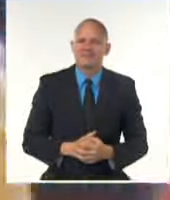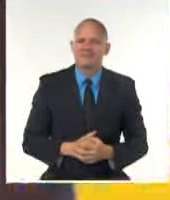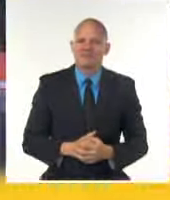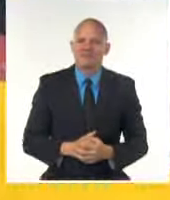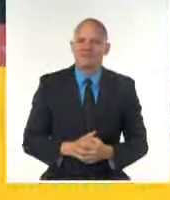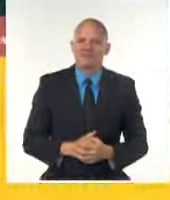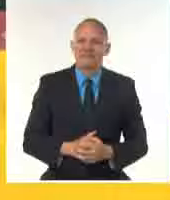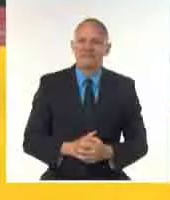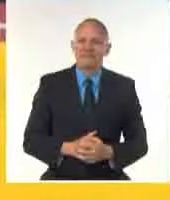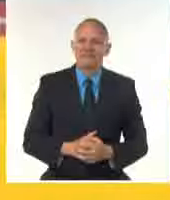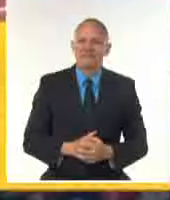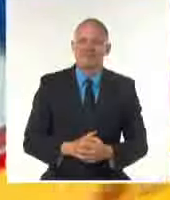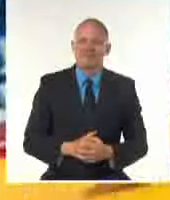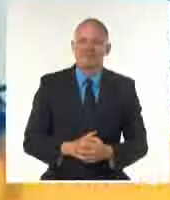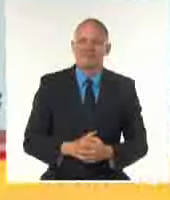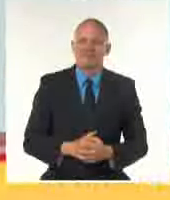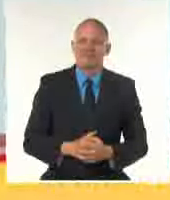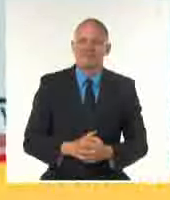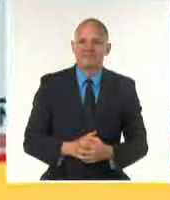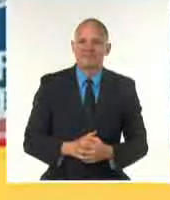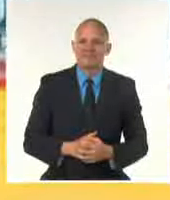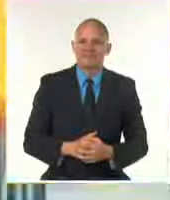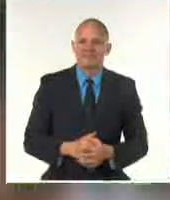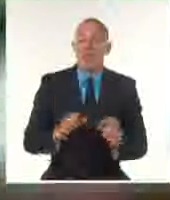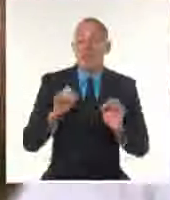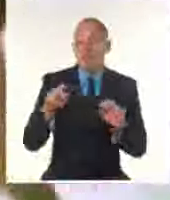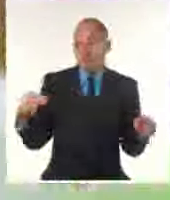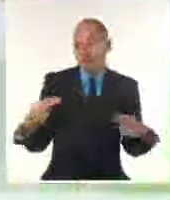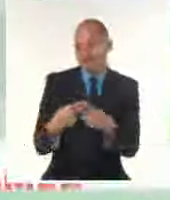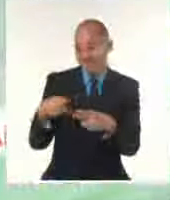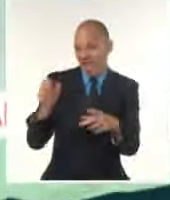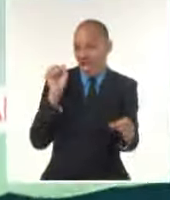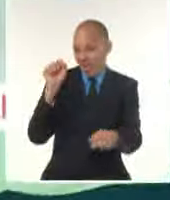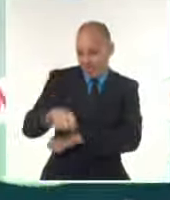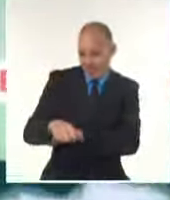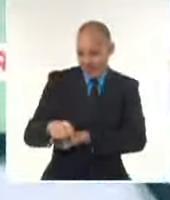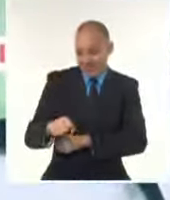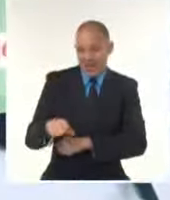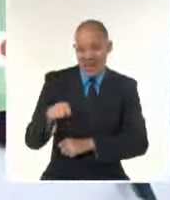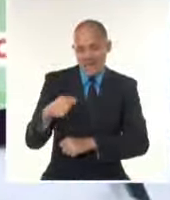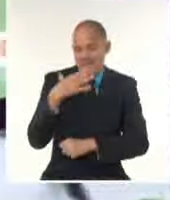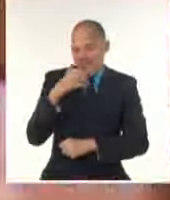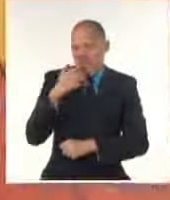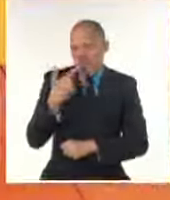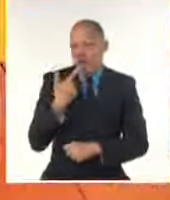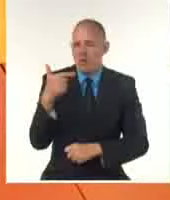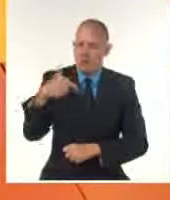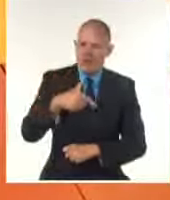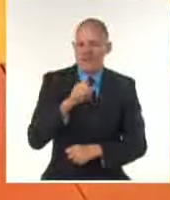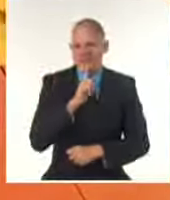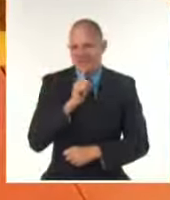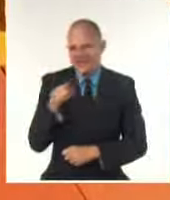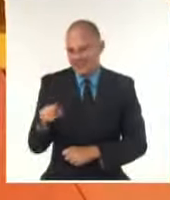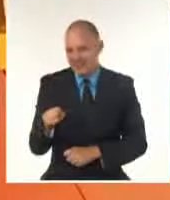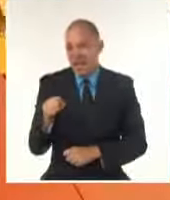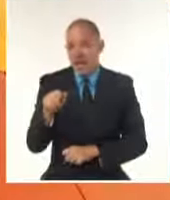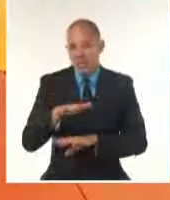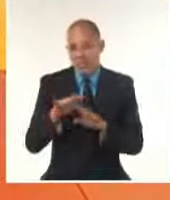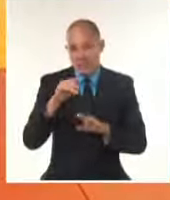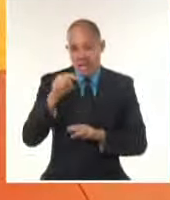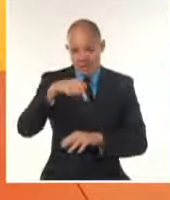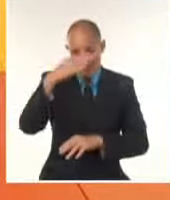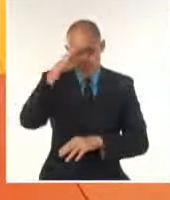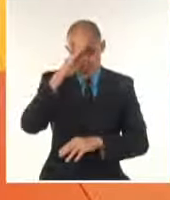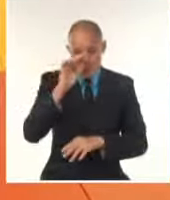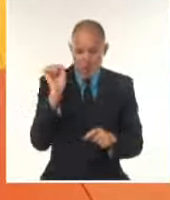El plato fuerte de la lid ocurrirá entre jueves y viernes con el Abierto Panamericano de Judo, en el cual tomarán parte las principales figuras de nuestro país, junto